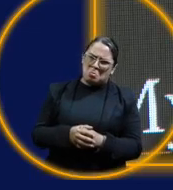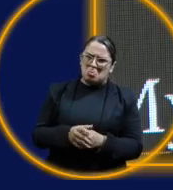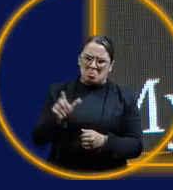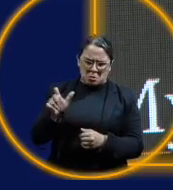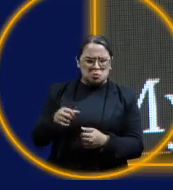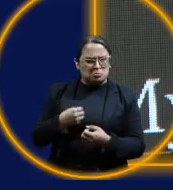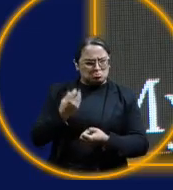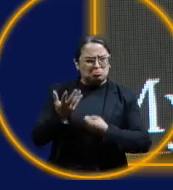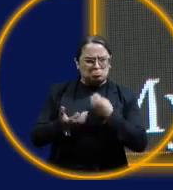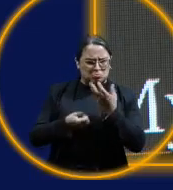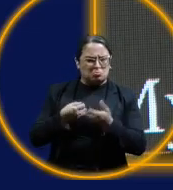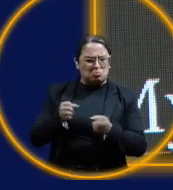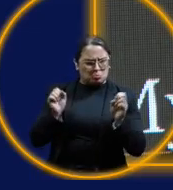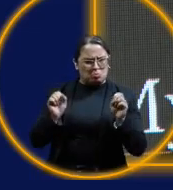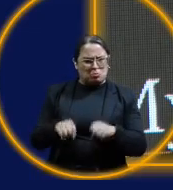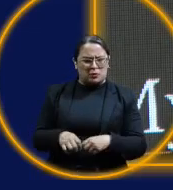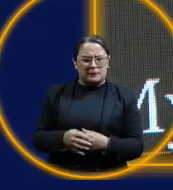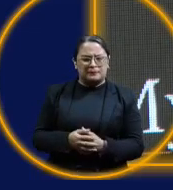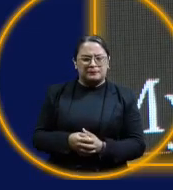exprese